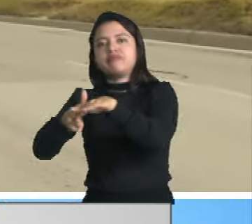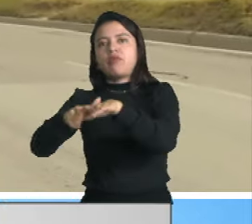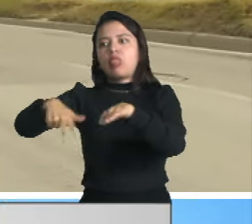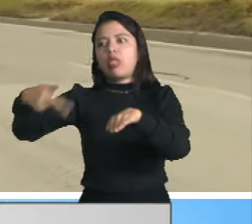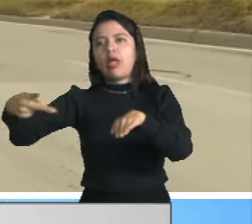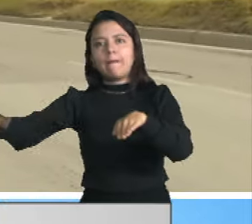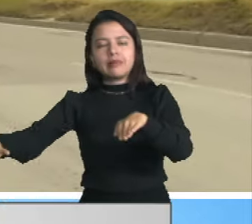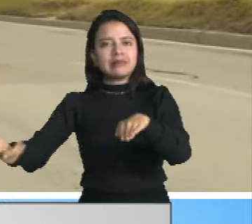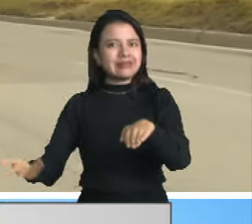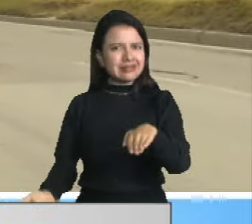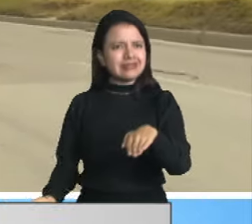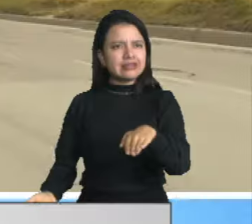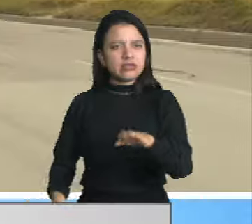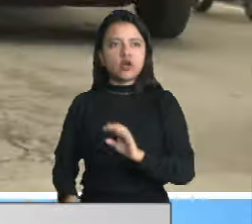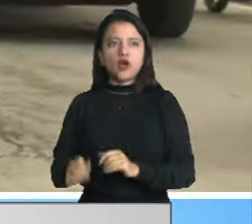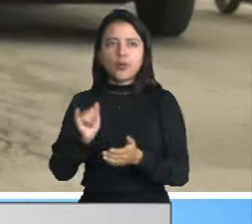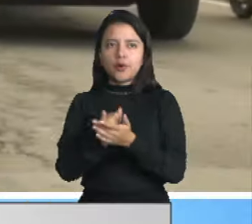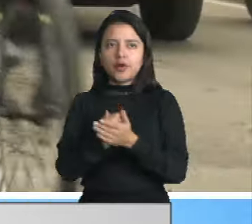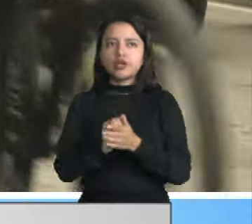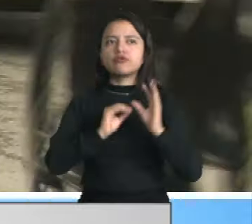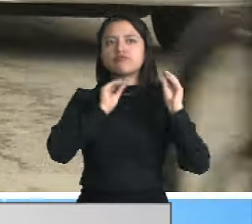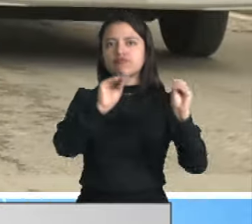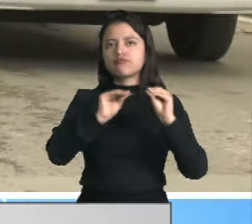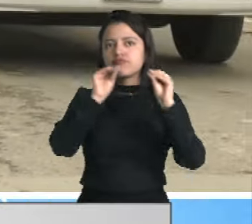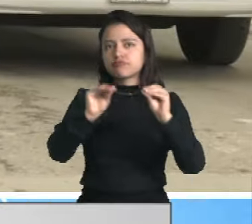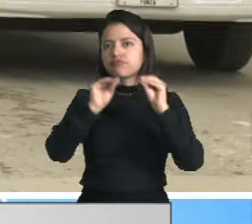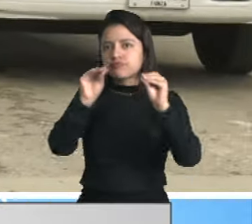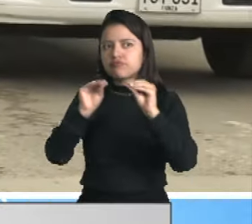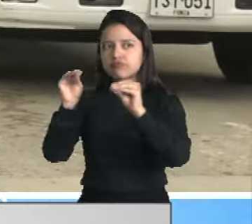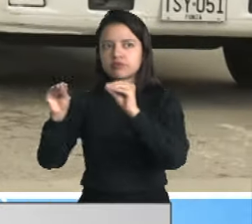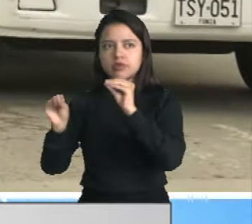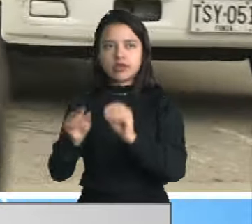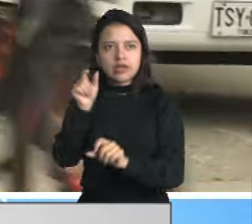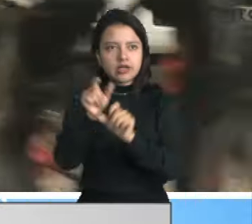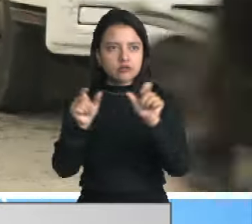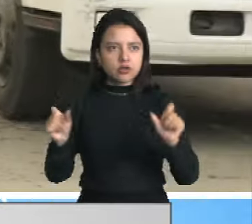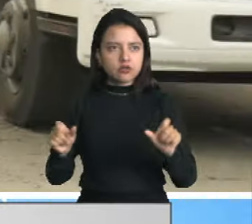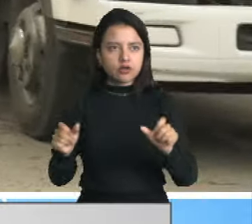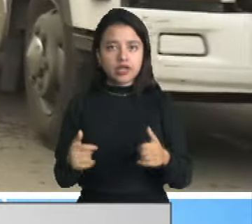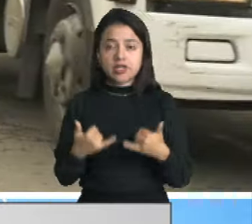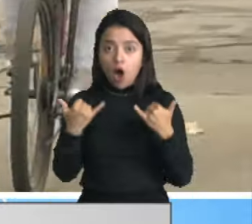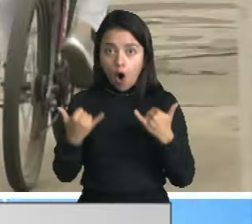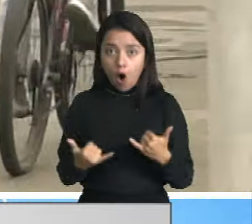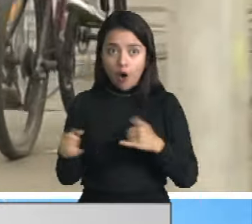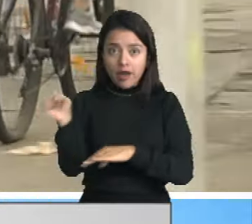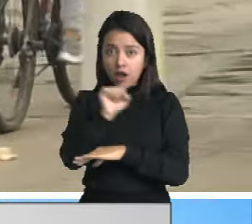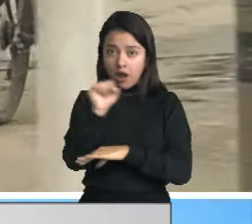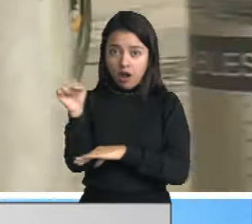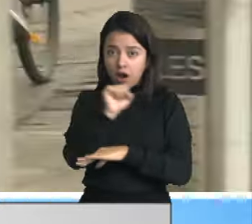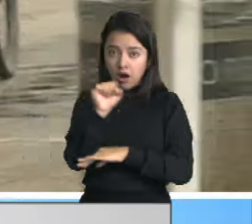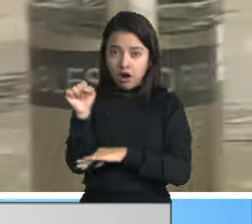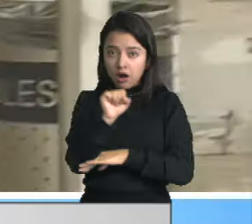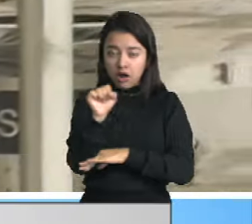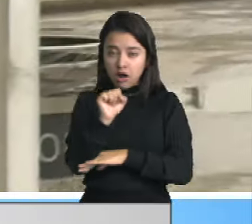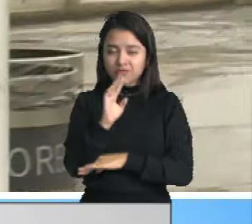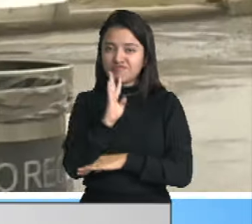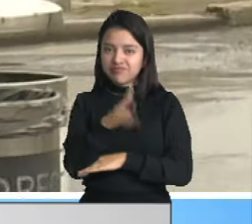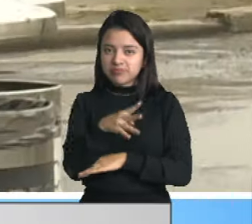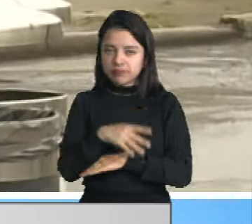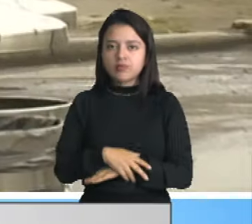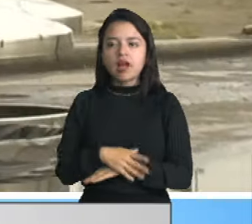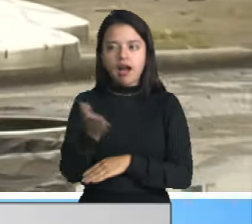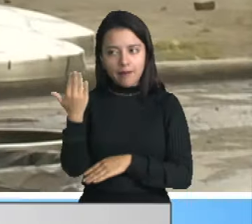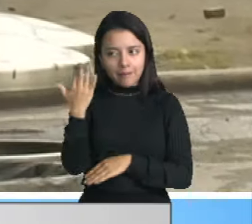estos conductores. Se realizaron campañas hoy en la mañana donde los conductores de estos vehículos de carga pesada pues se subieron